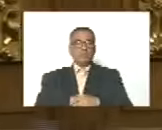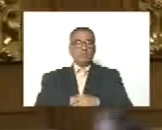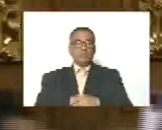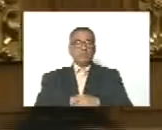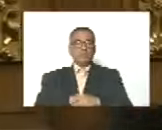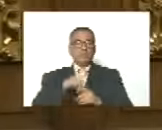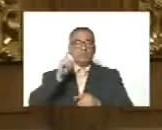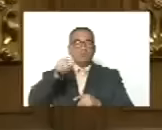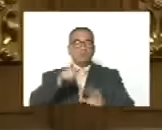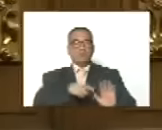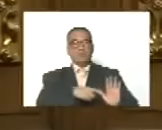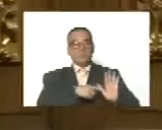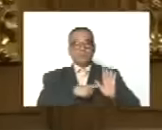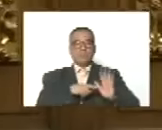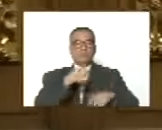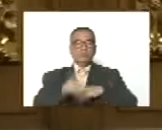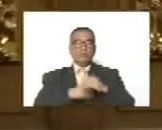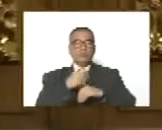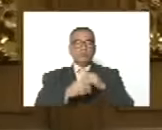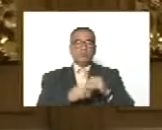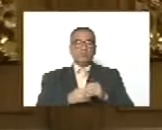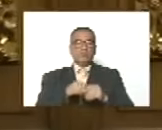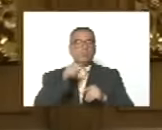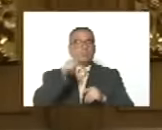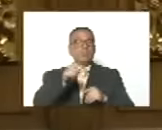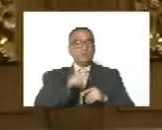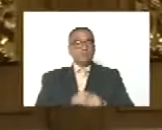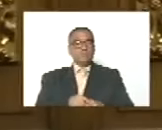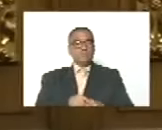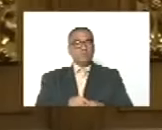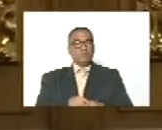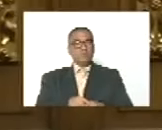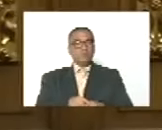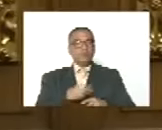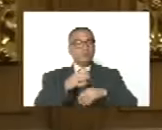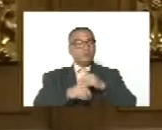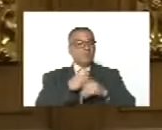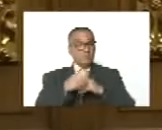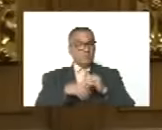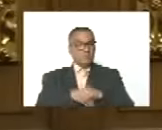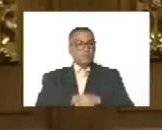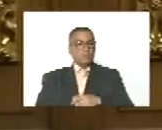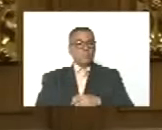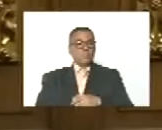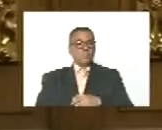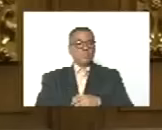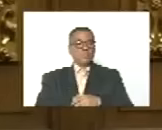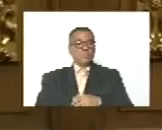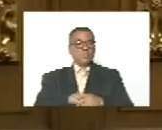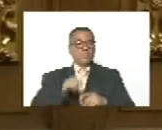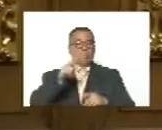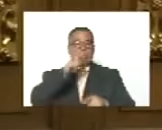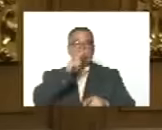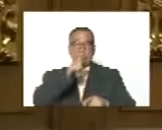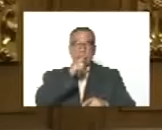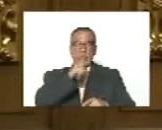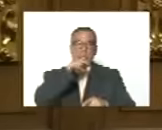Ha demostrado como arquitecto de victoria en las condiciones de más